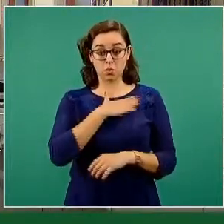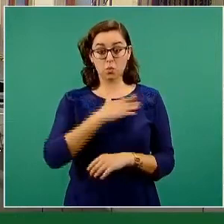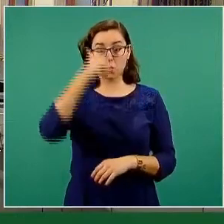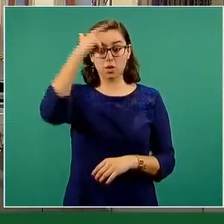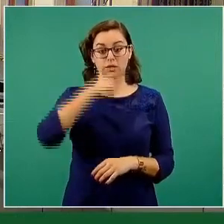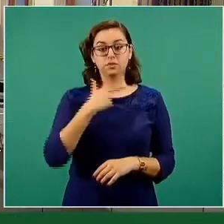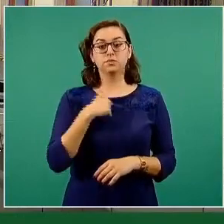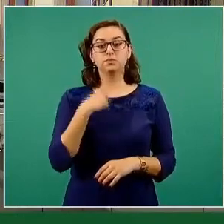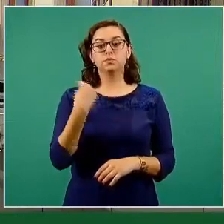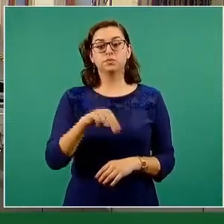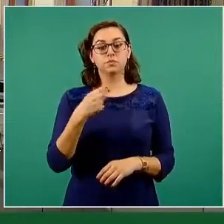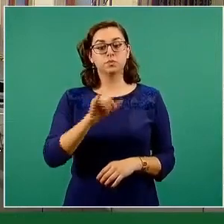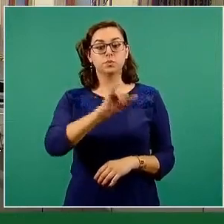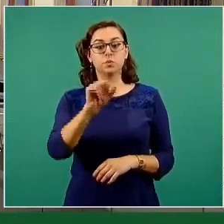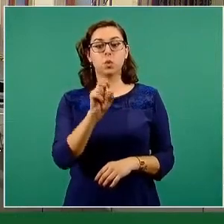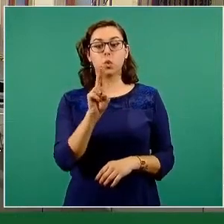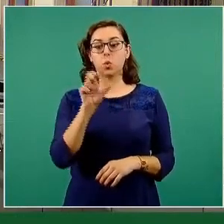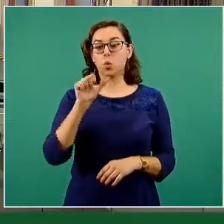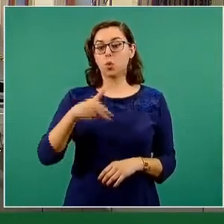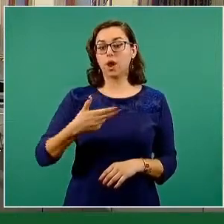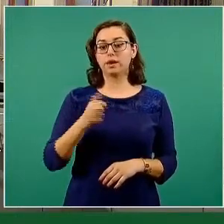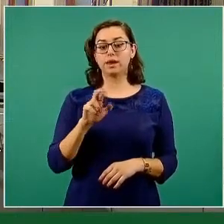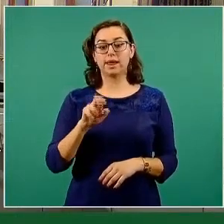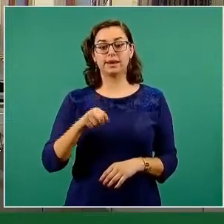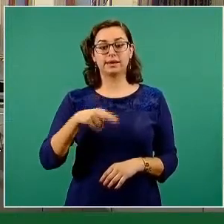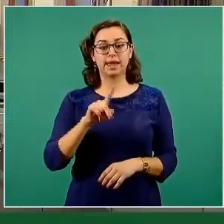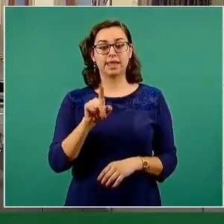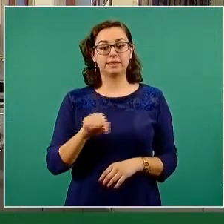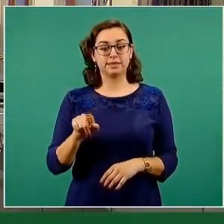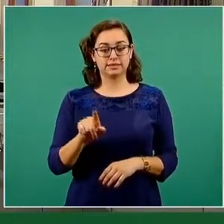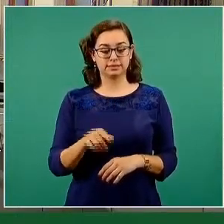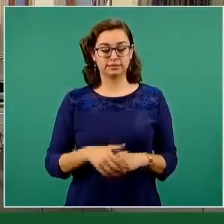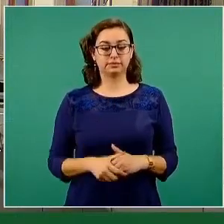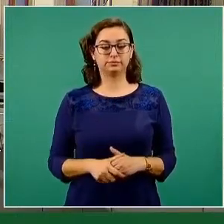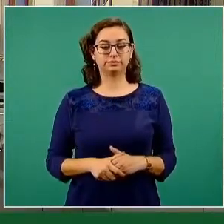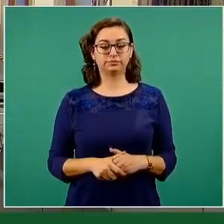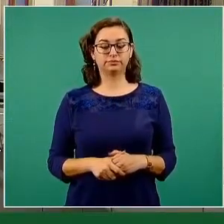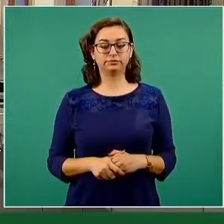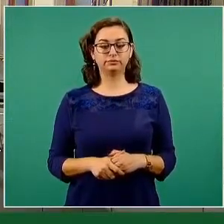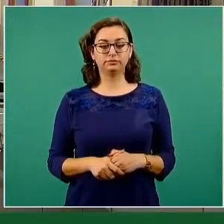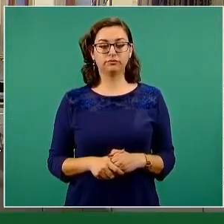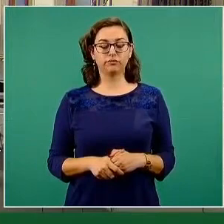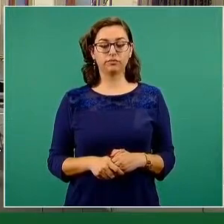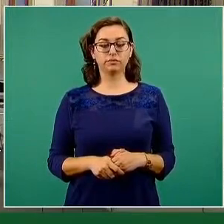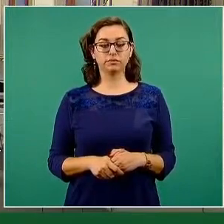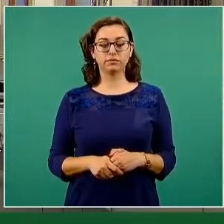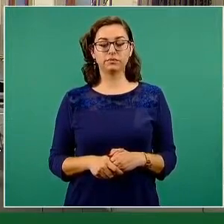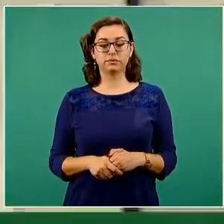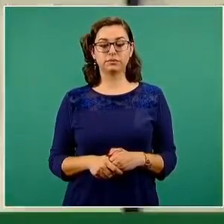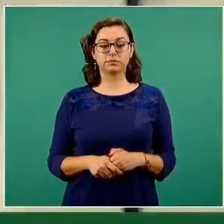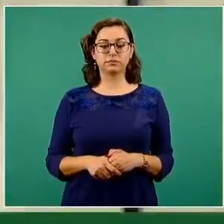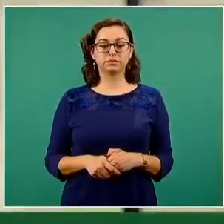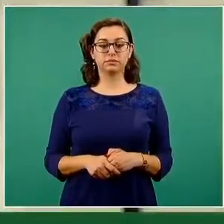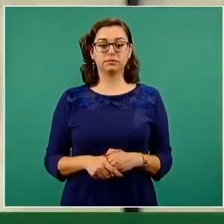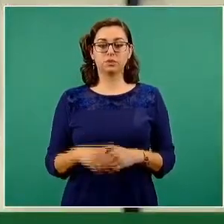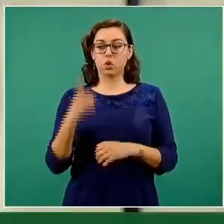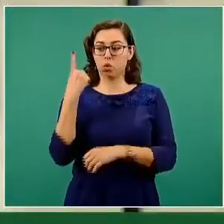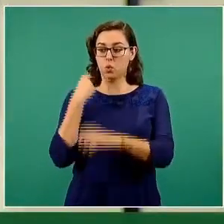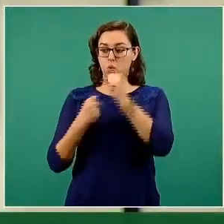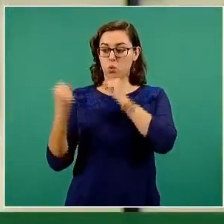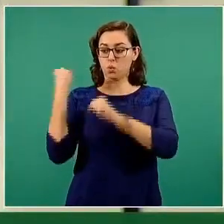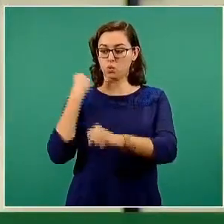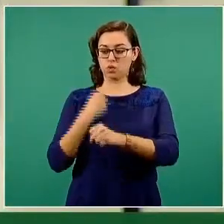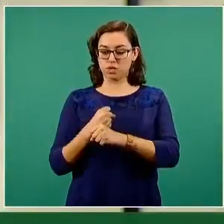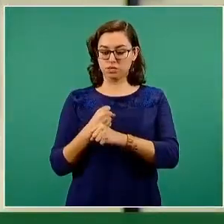Diario Basta y de Grupo Cantón. Hace un año dábamos a conocer aquí que México enfrentaba una